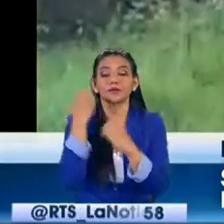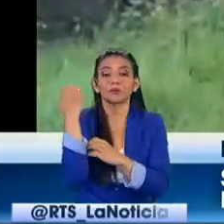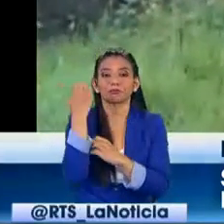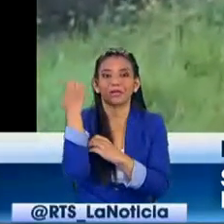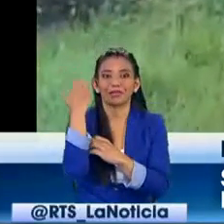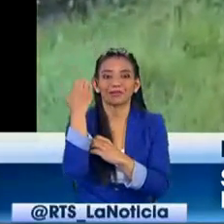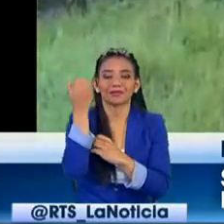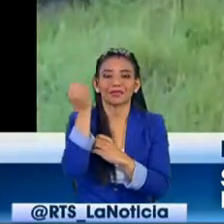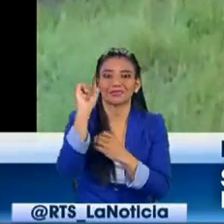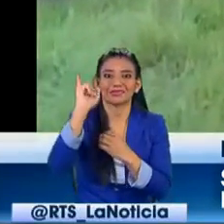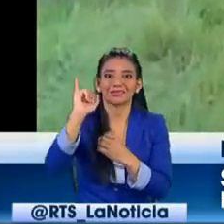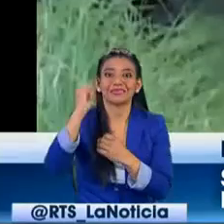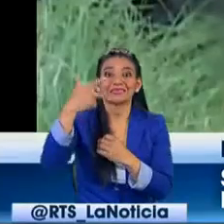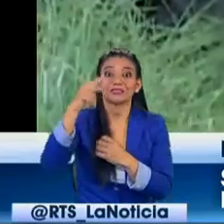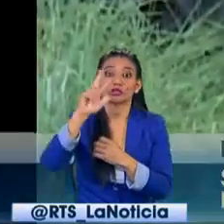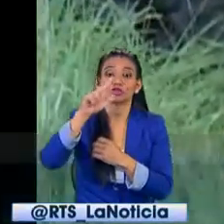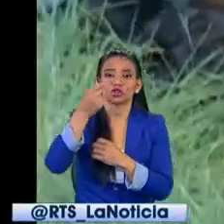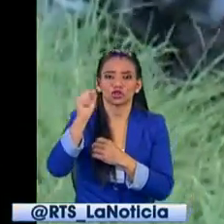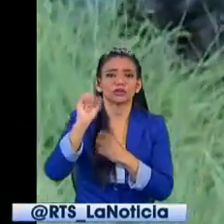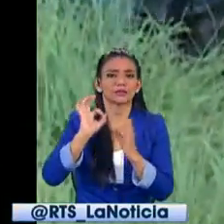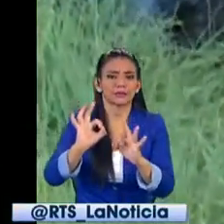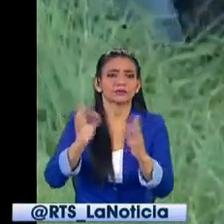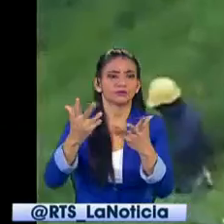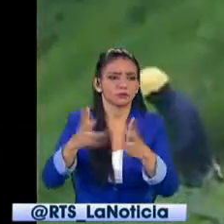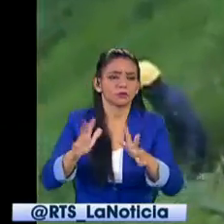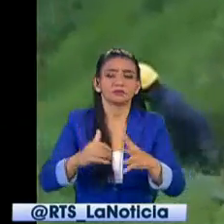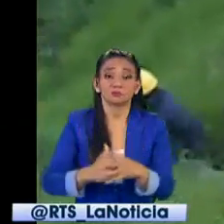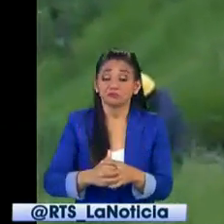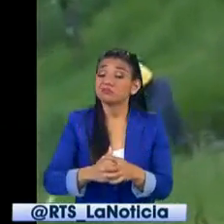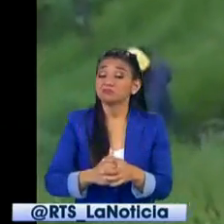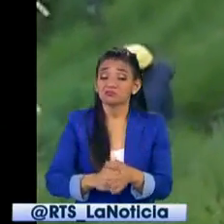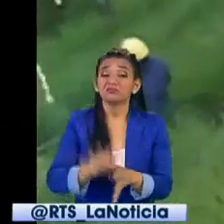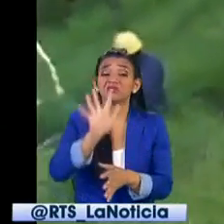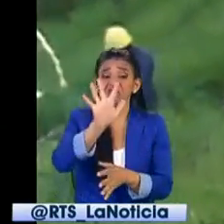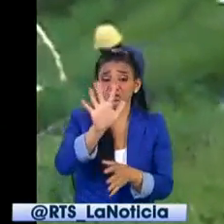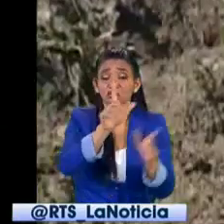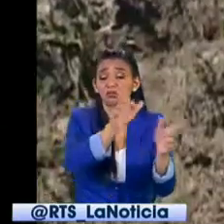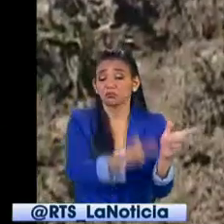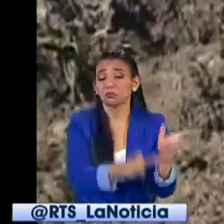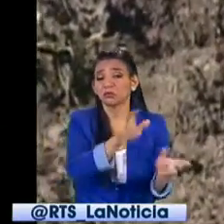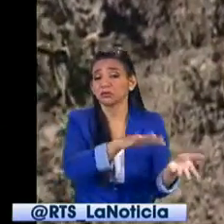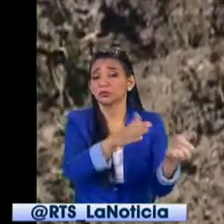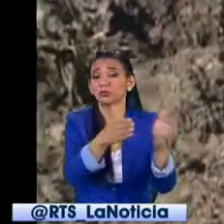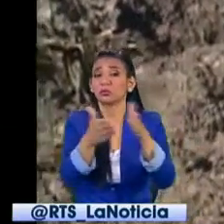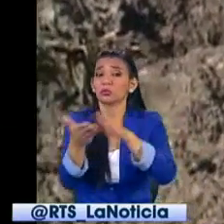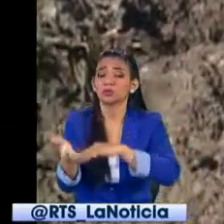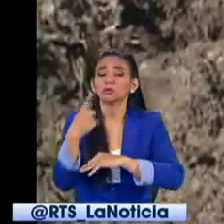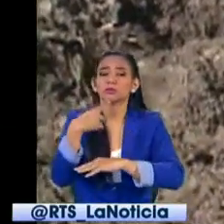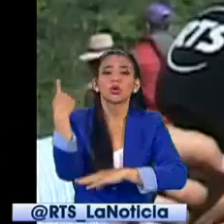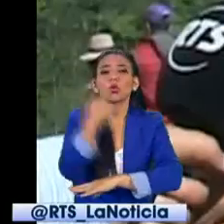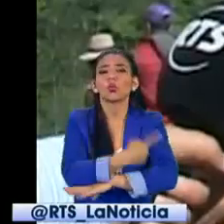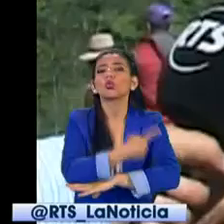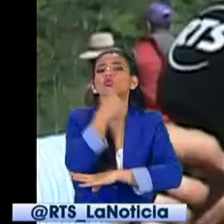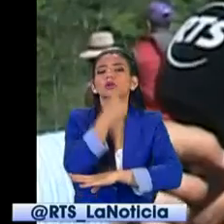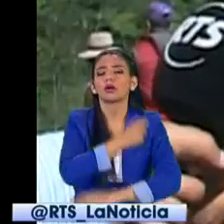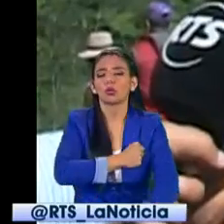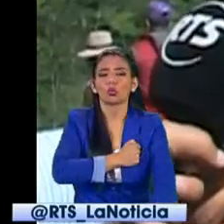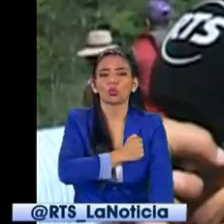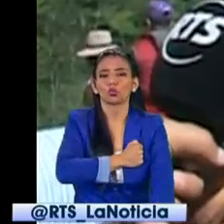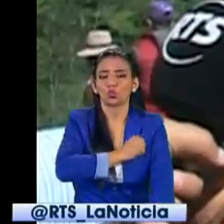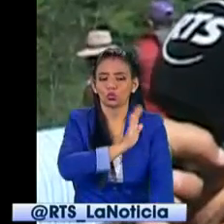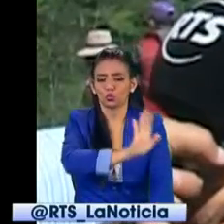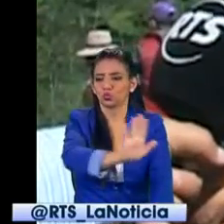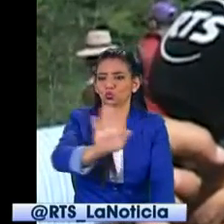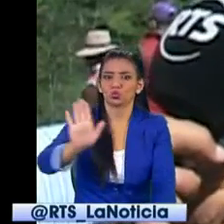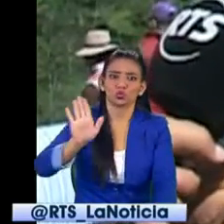Sixchos se encuentra activado. Ante la pérdida de 5 vidas humanas, han declarado un día de luto. Y obviamente